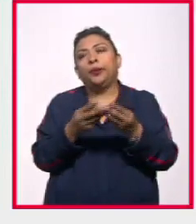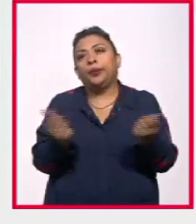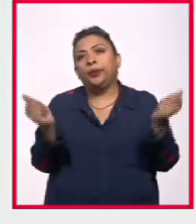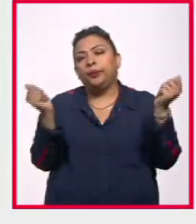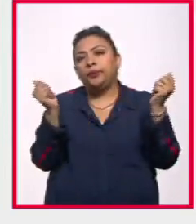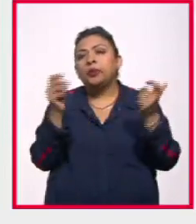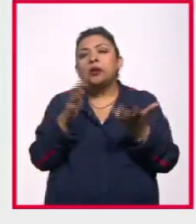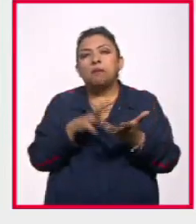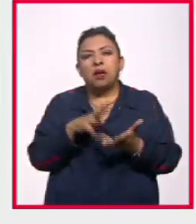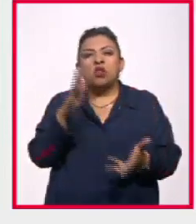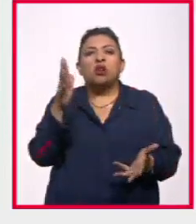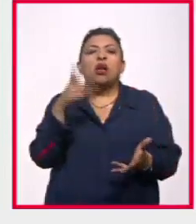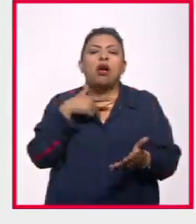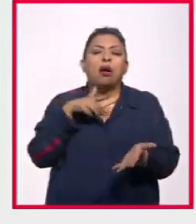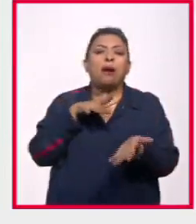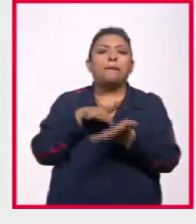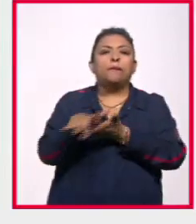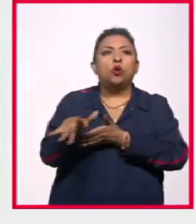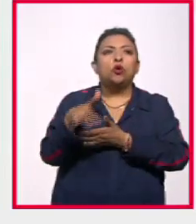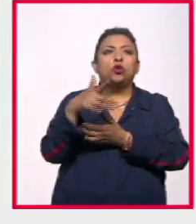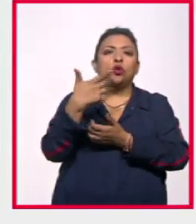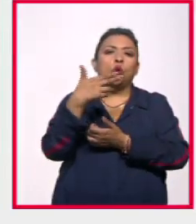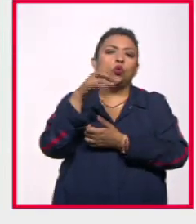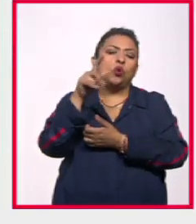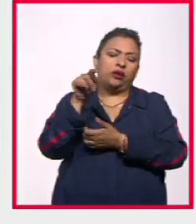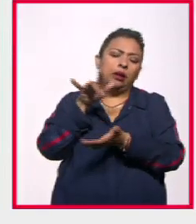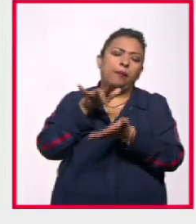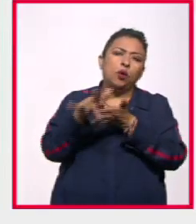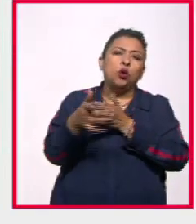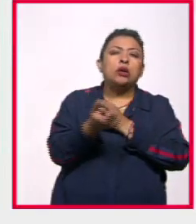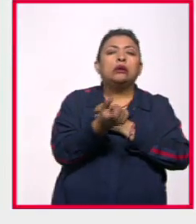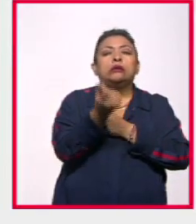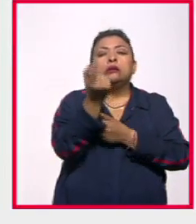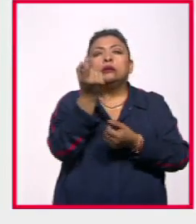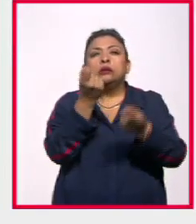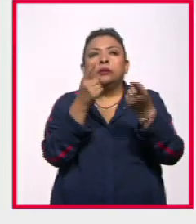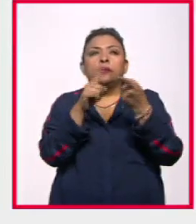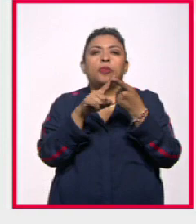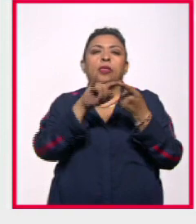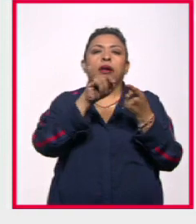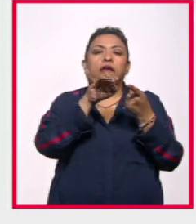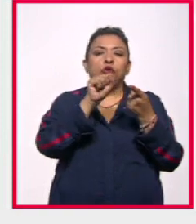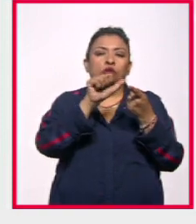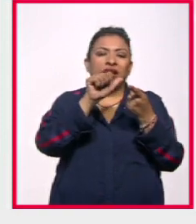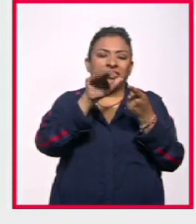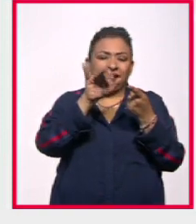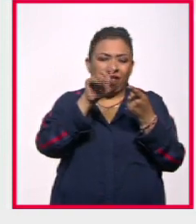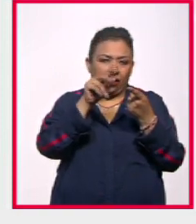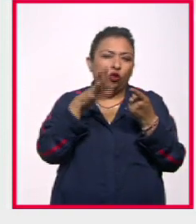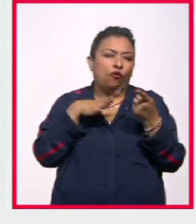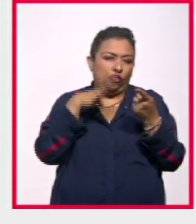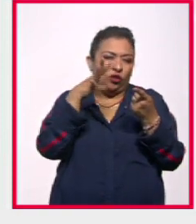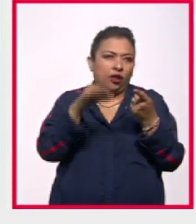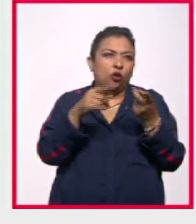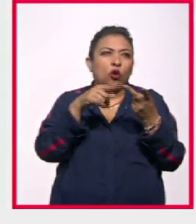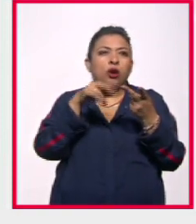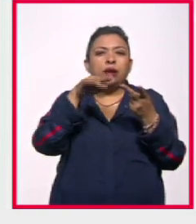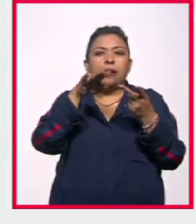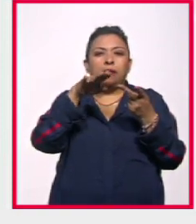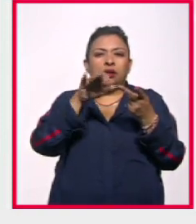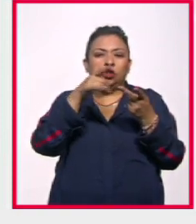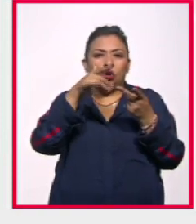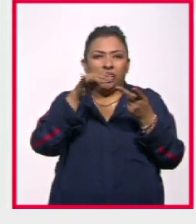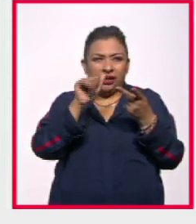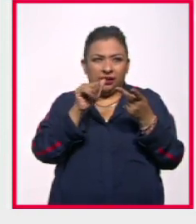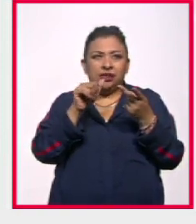La mayoría había apoyado a Victoriano Huerta, pocos, por ejemplo, Jesús Acevedo, uno de los fundadores, Nemesio García Naranjo,